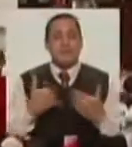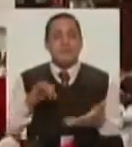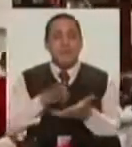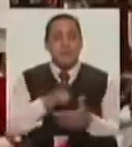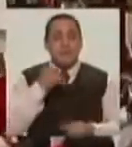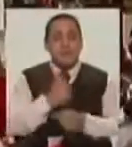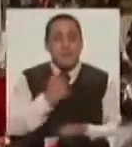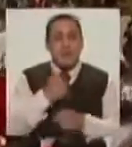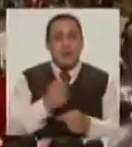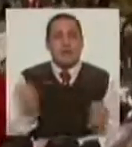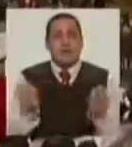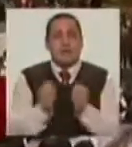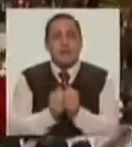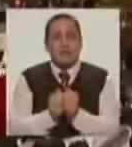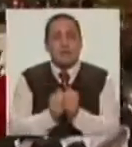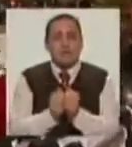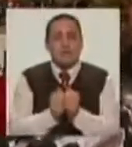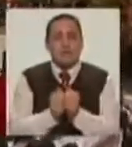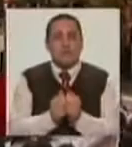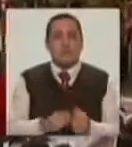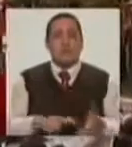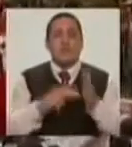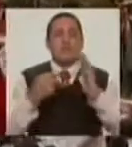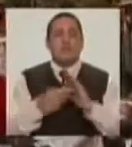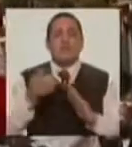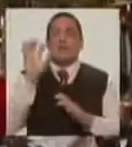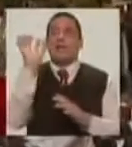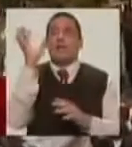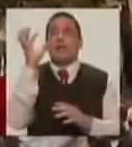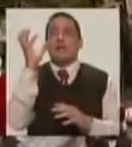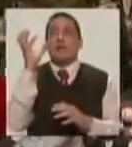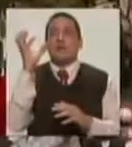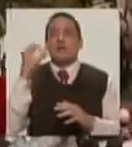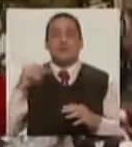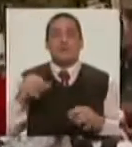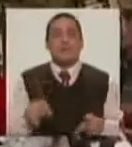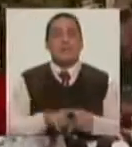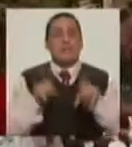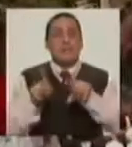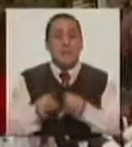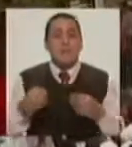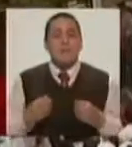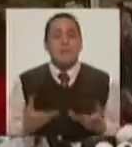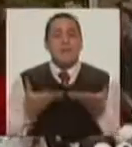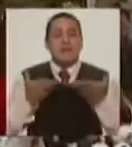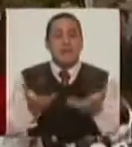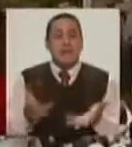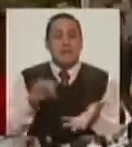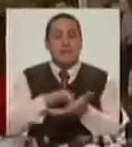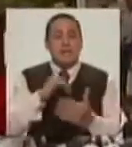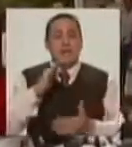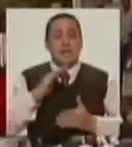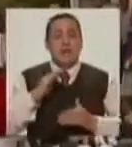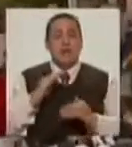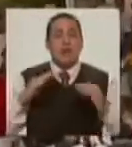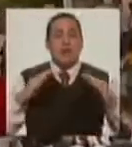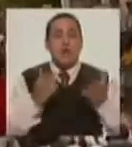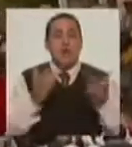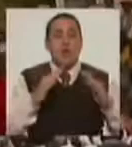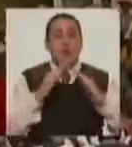tenemos que trabajar de la mano lo que es la electrificación rural para permitir que las